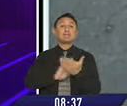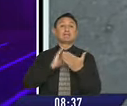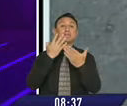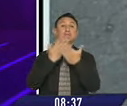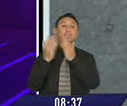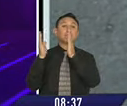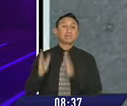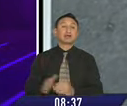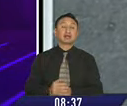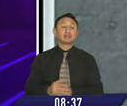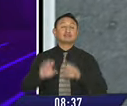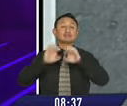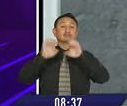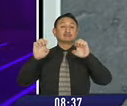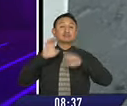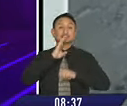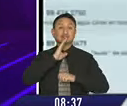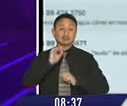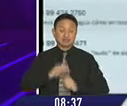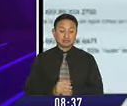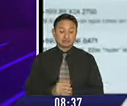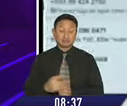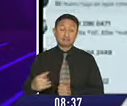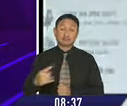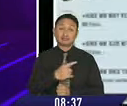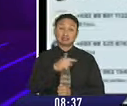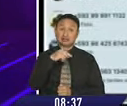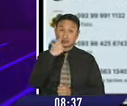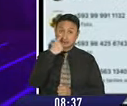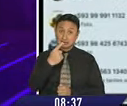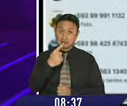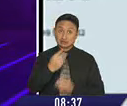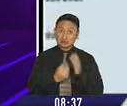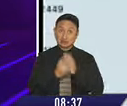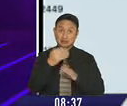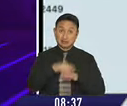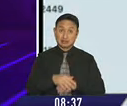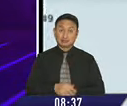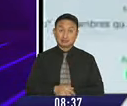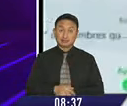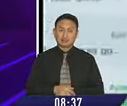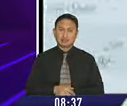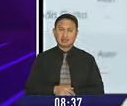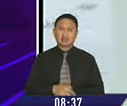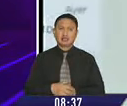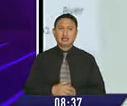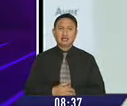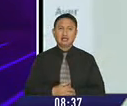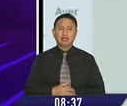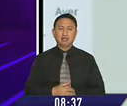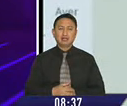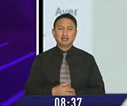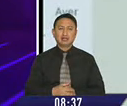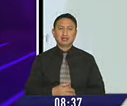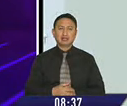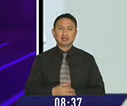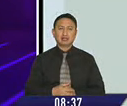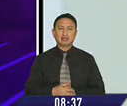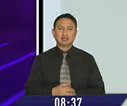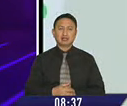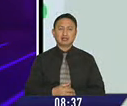agua potable. Otra fuguita de agua para la bitácora. Lindo esto, vean, Mahatmia, qué bonito esto. Vean,